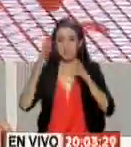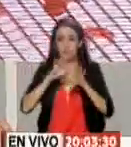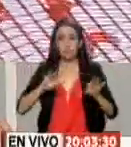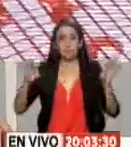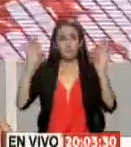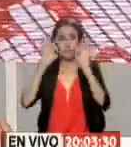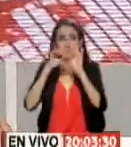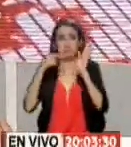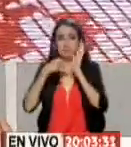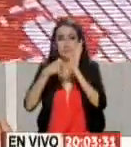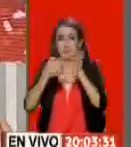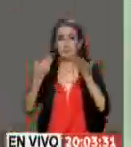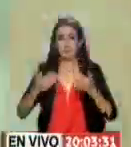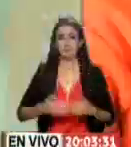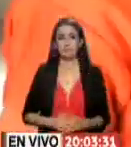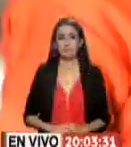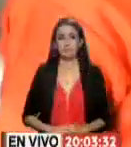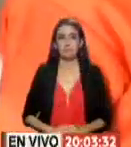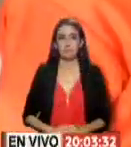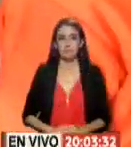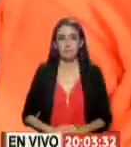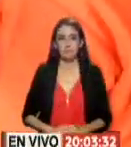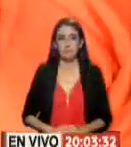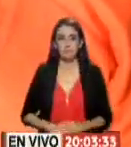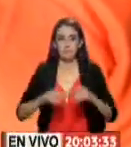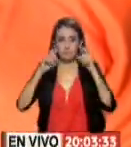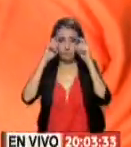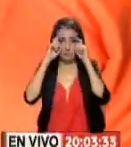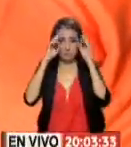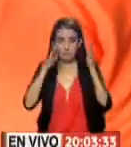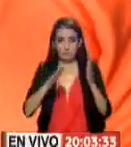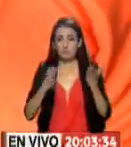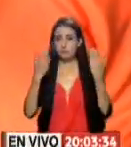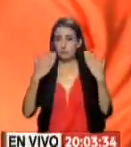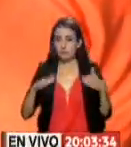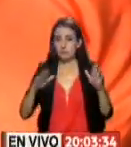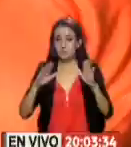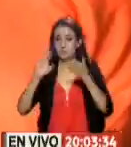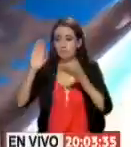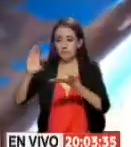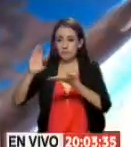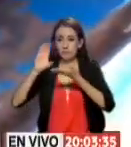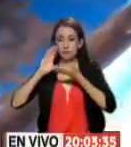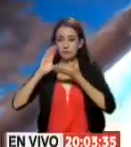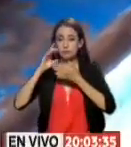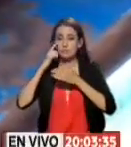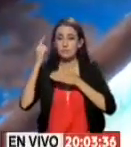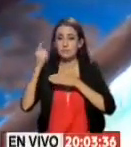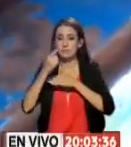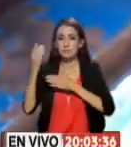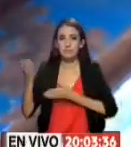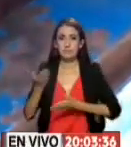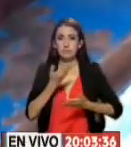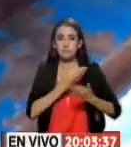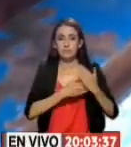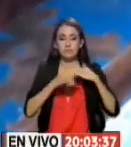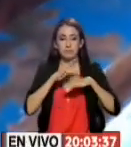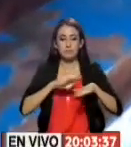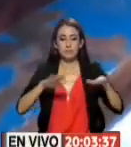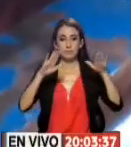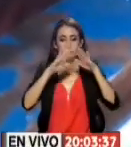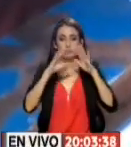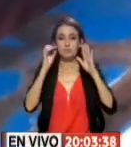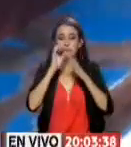más destacado tenemos... La Fiscalía General del Estado obtuvo el material gráfico de los celulares de los tres implicados en el caso de